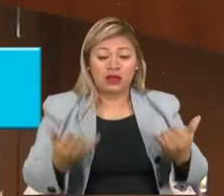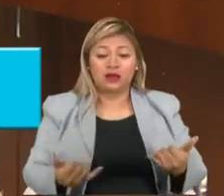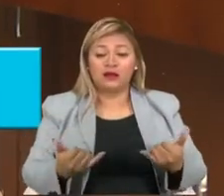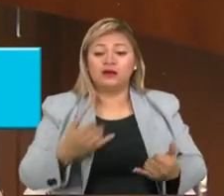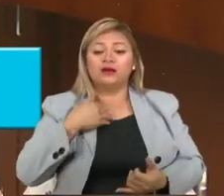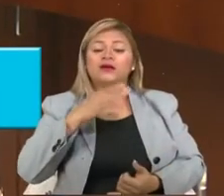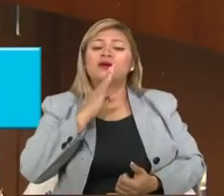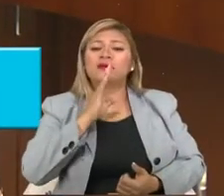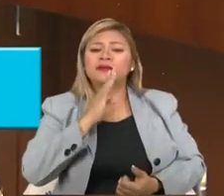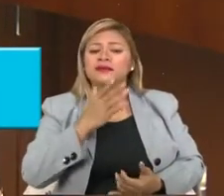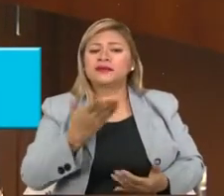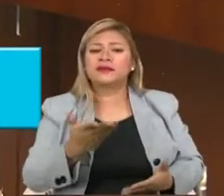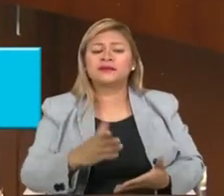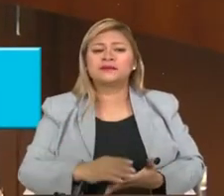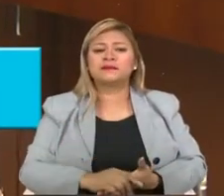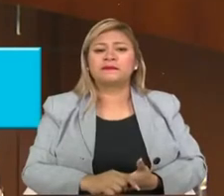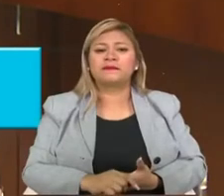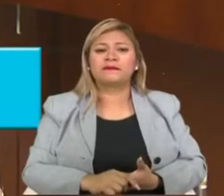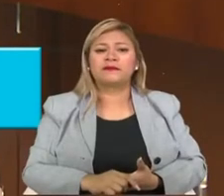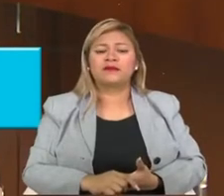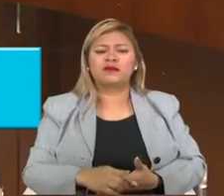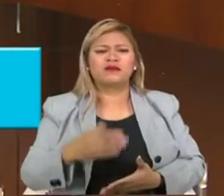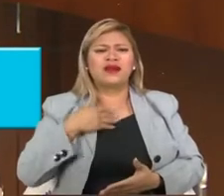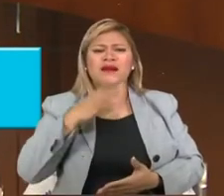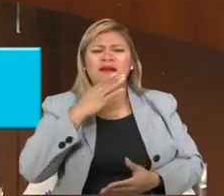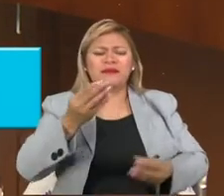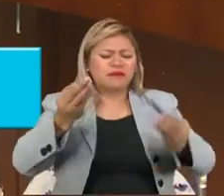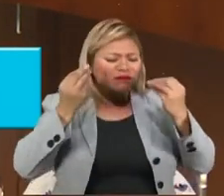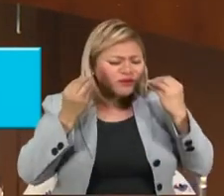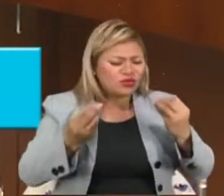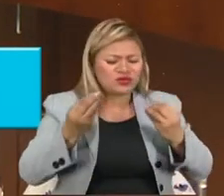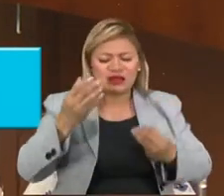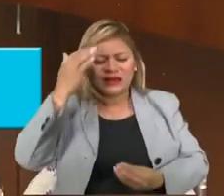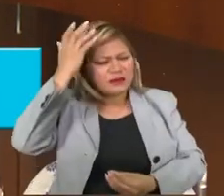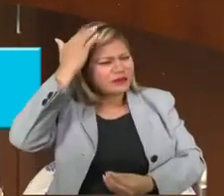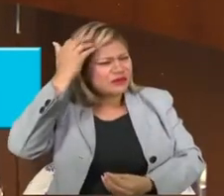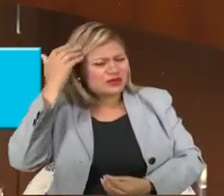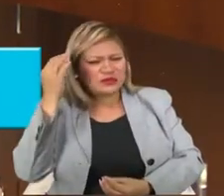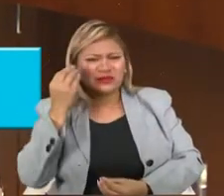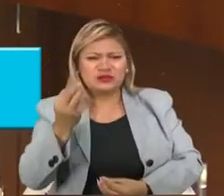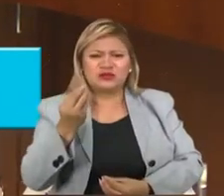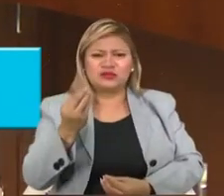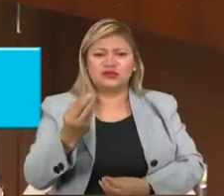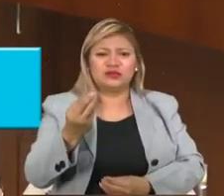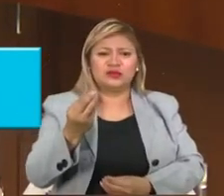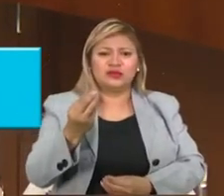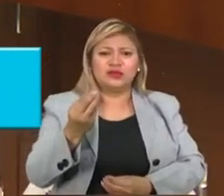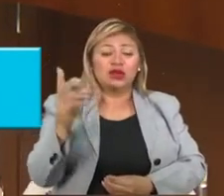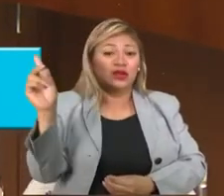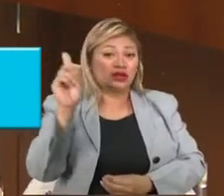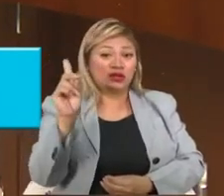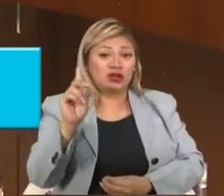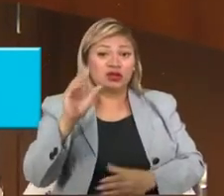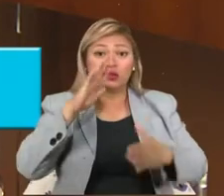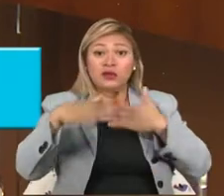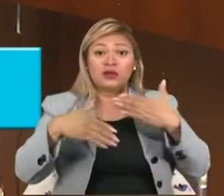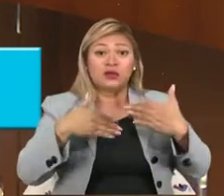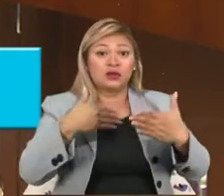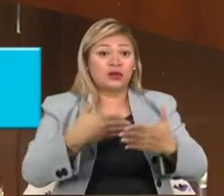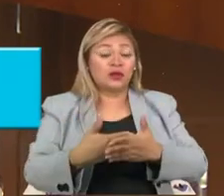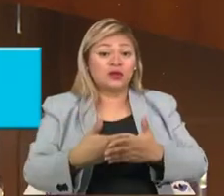quiero manifestar una enorme preocupación que hay en todo el corregimiento de